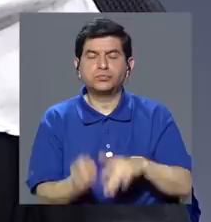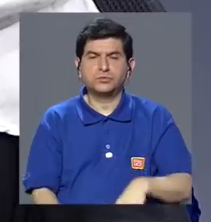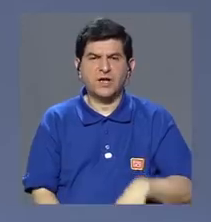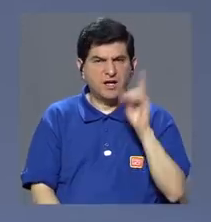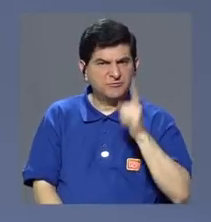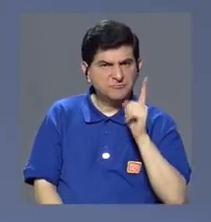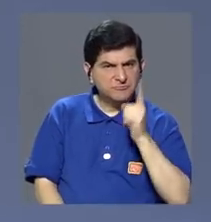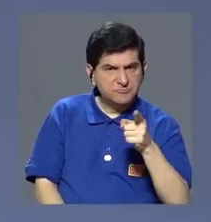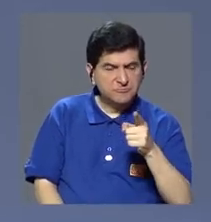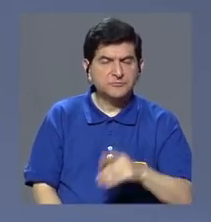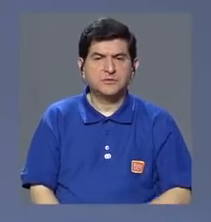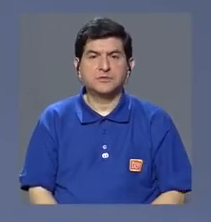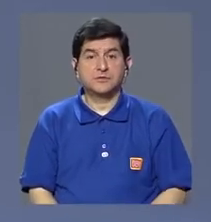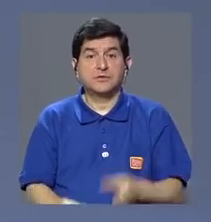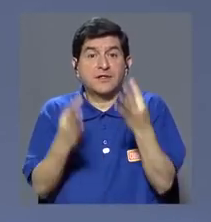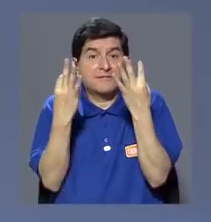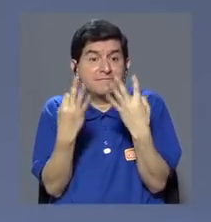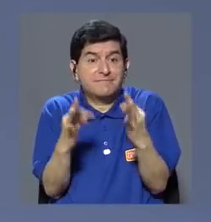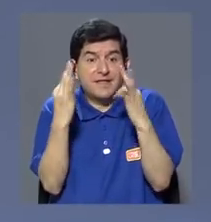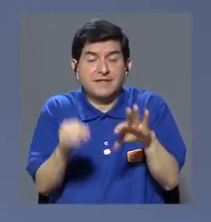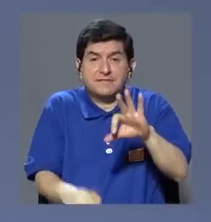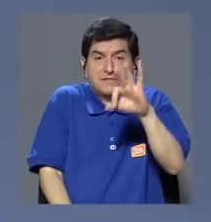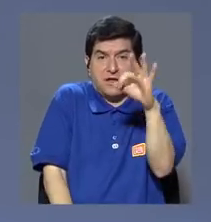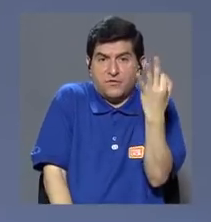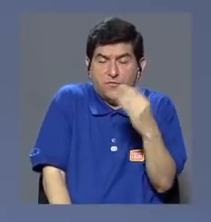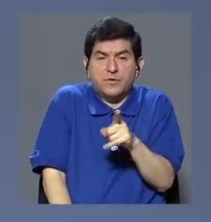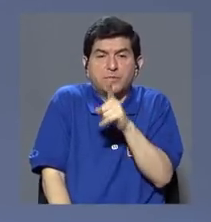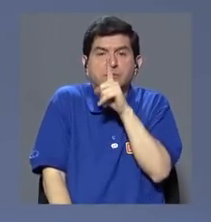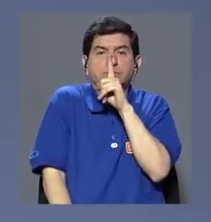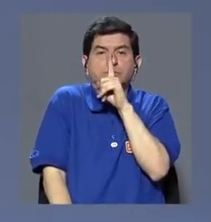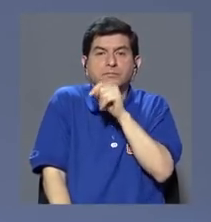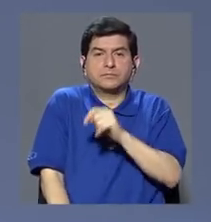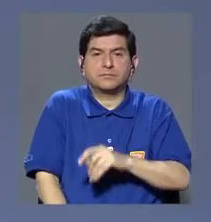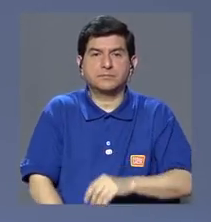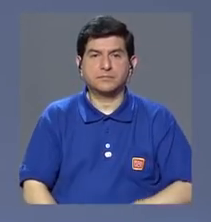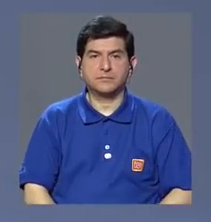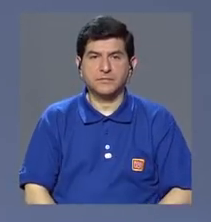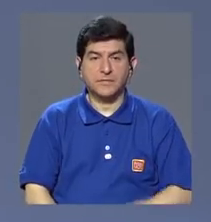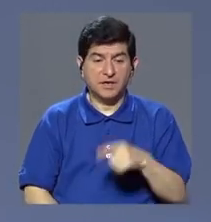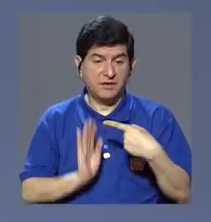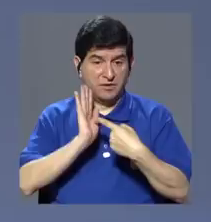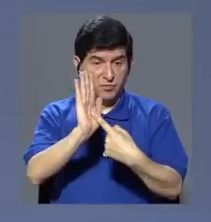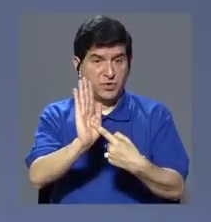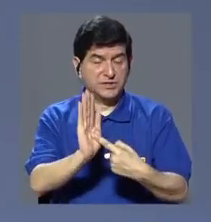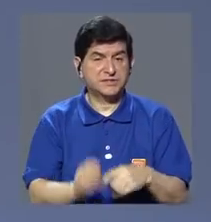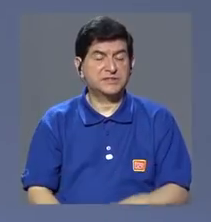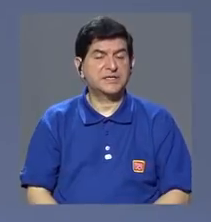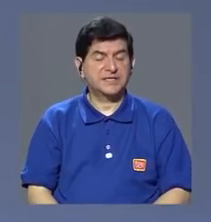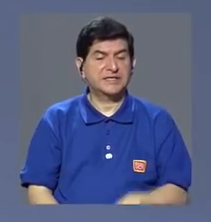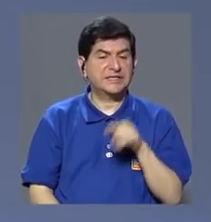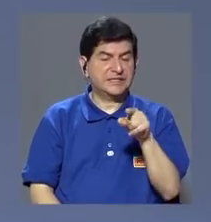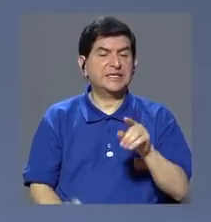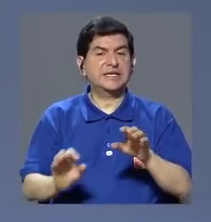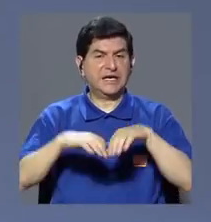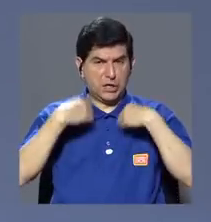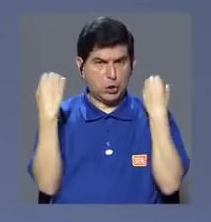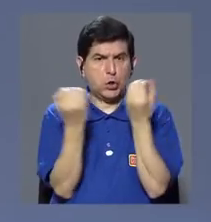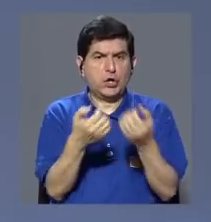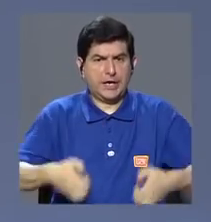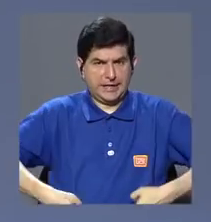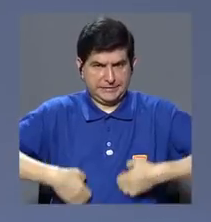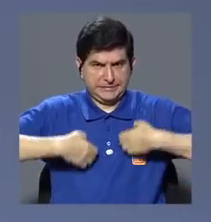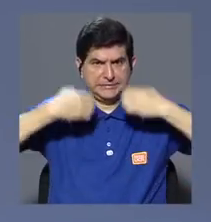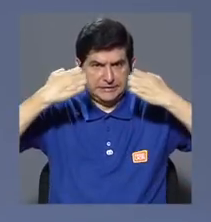atención para que de algún modo callara así que eso muestra muy bien la organización que hay de parte